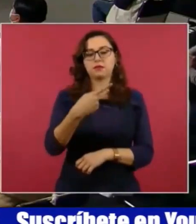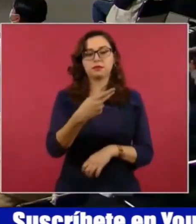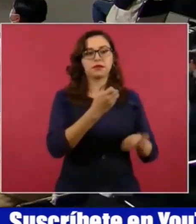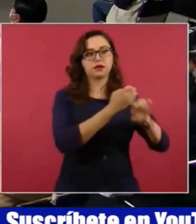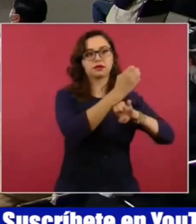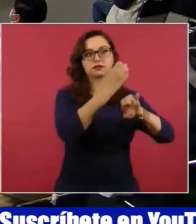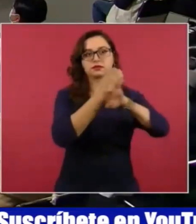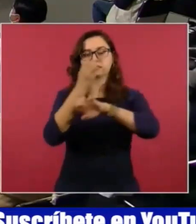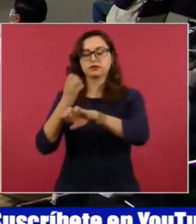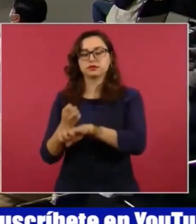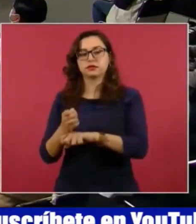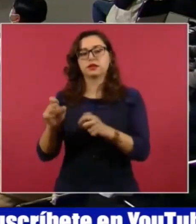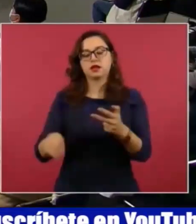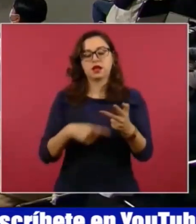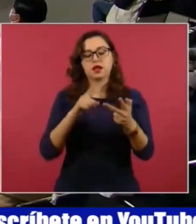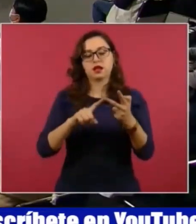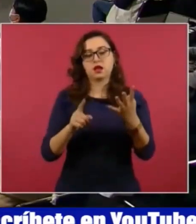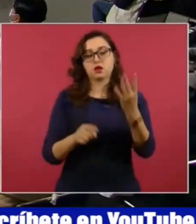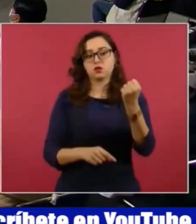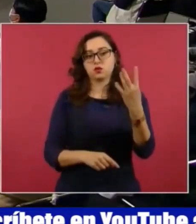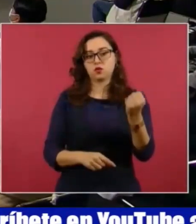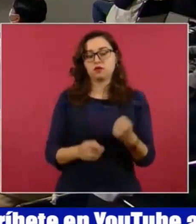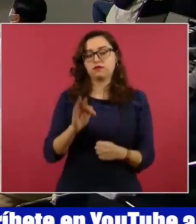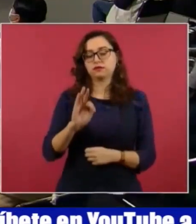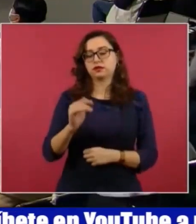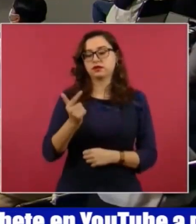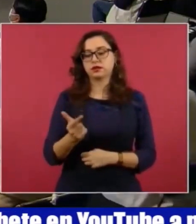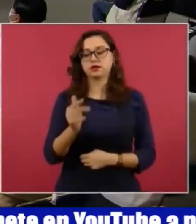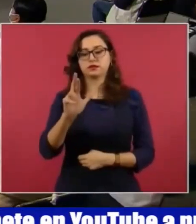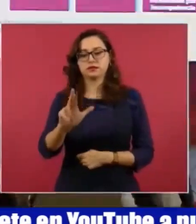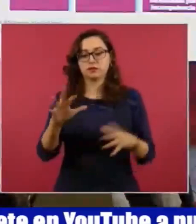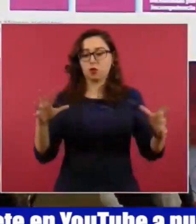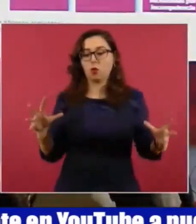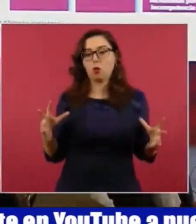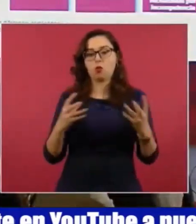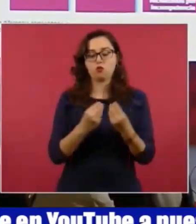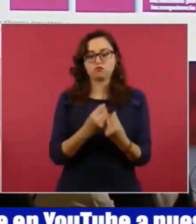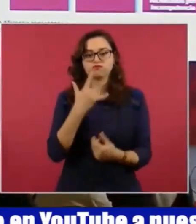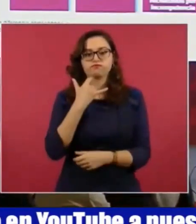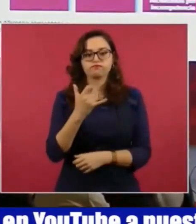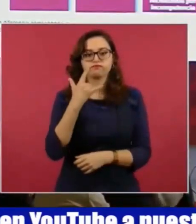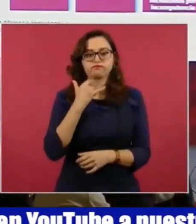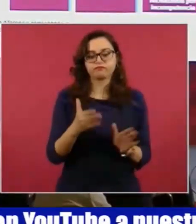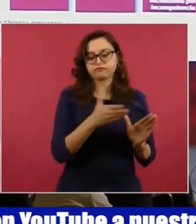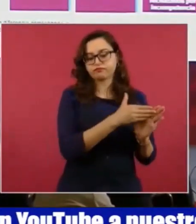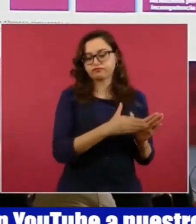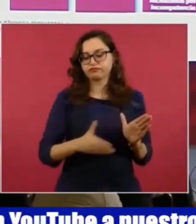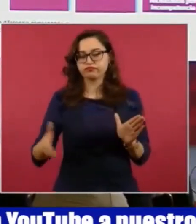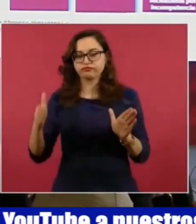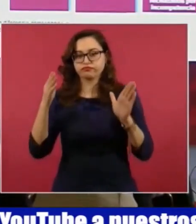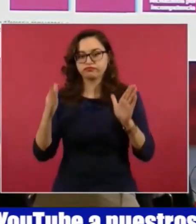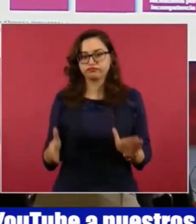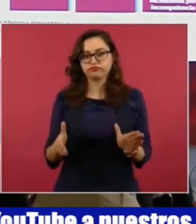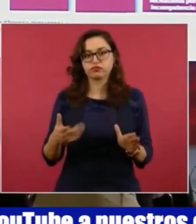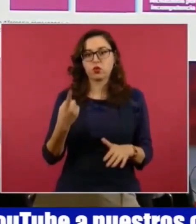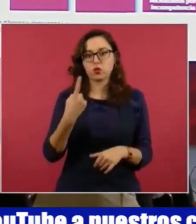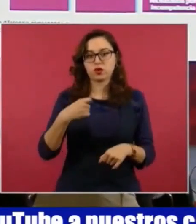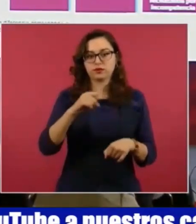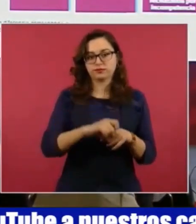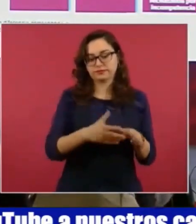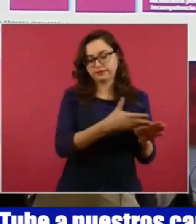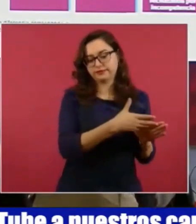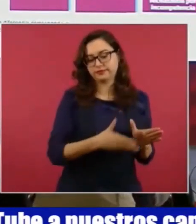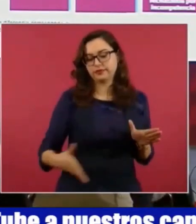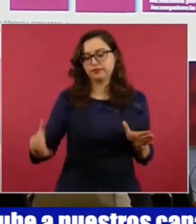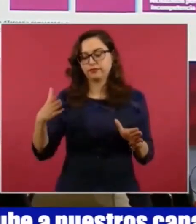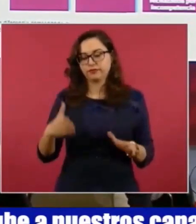República. Durante el periodo que se informa, del 1 de septiembre al 7 de septiembre, se detuvieron por delitos del